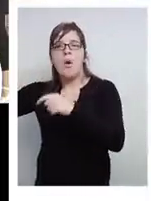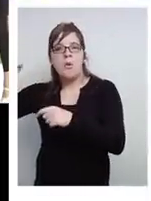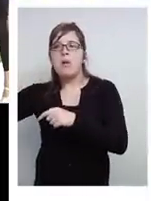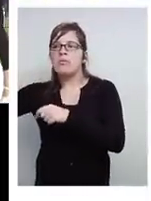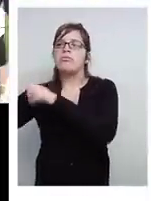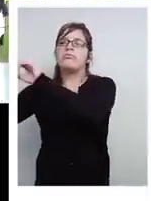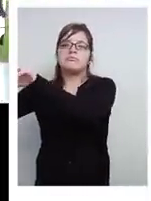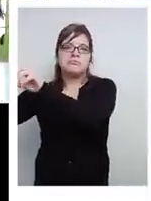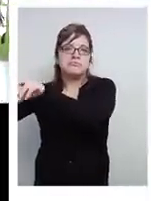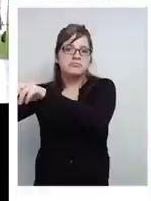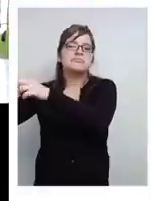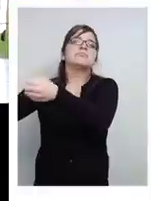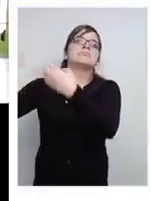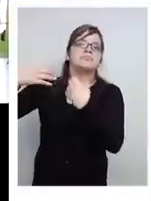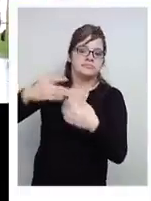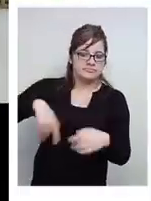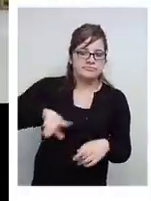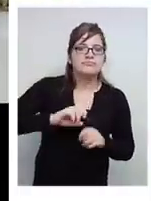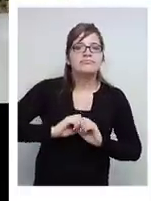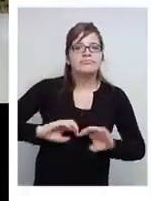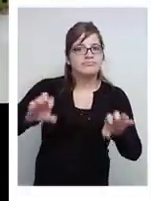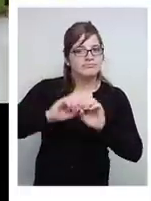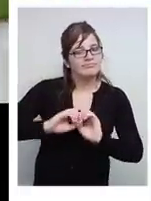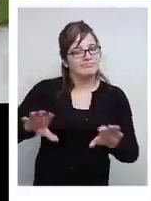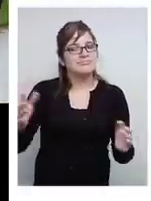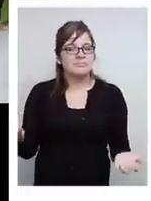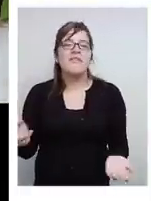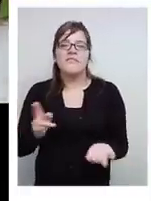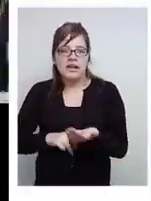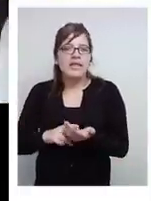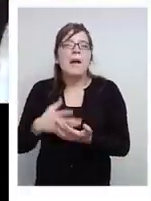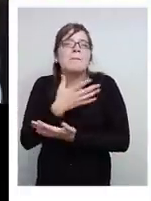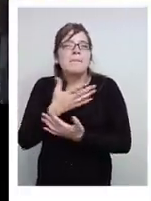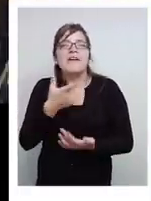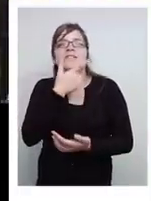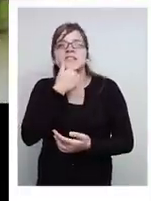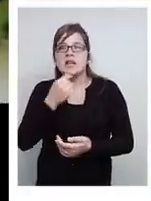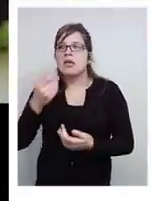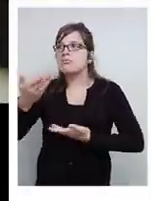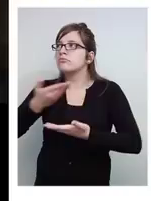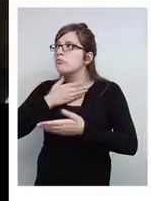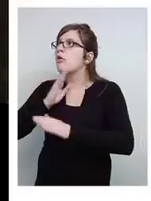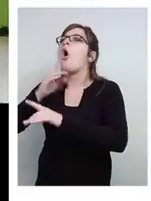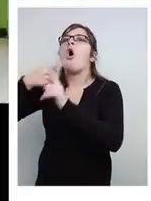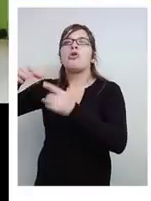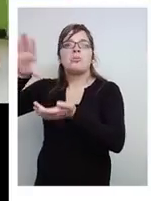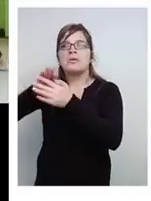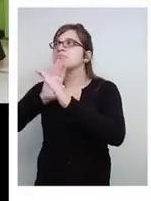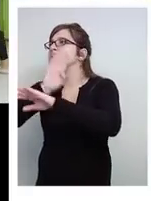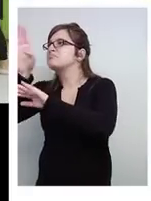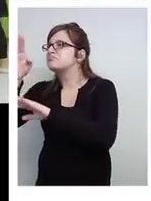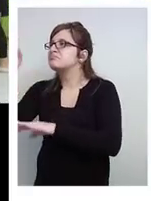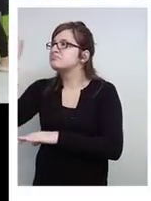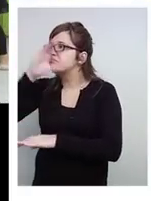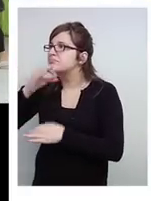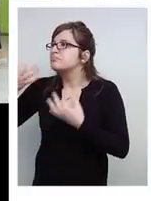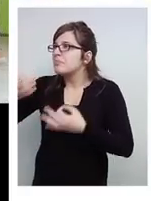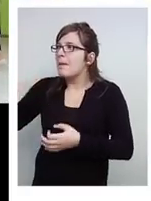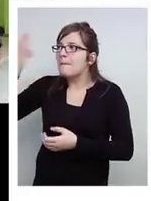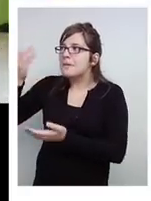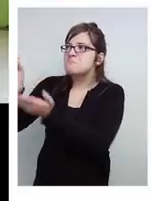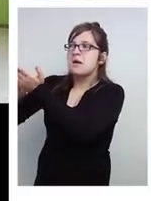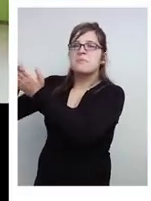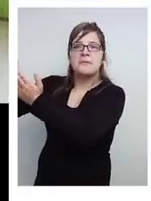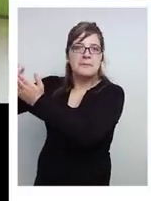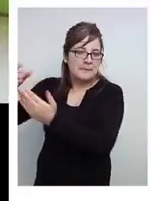ellos también han tenido mayores facilidades como para salir fuera del país, como a perfeccionarse, y esto que de algún